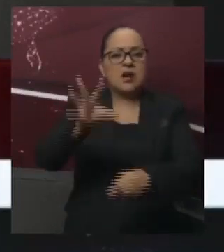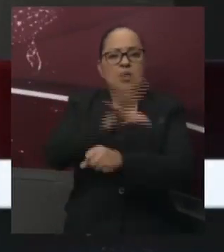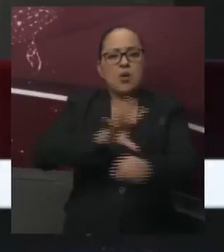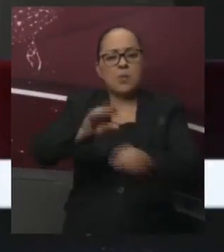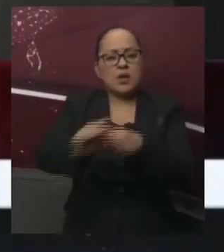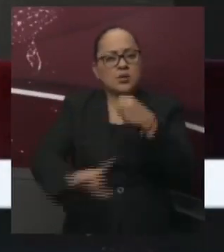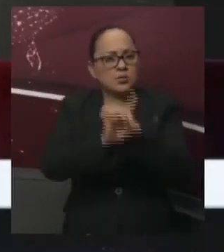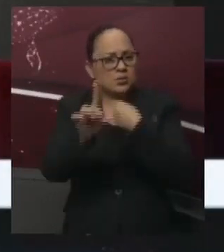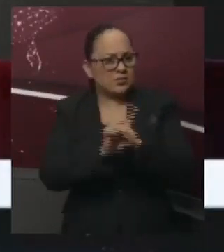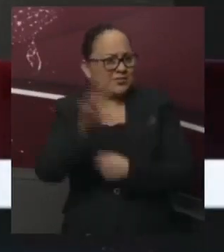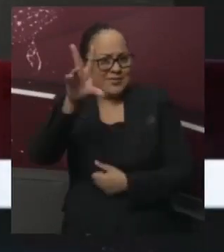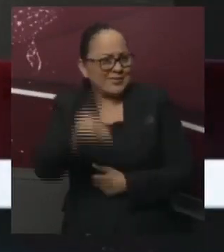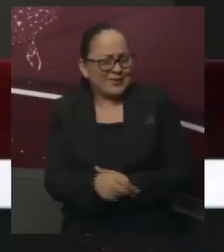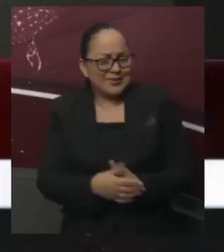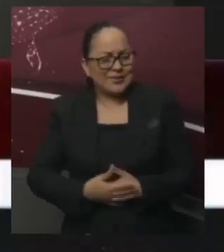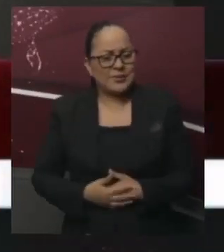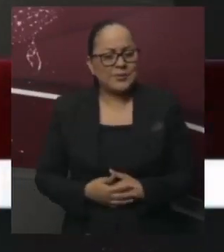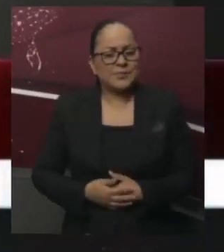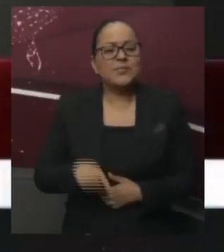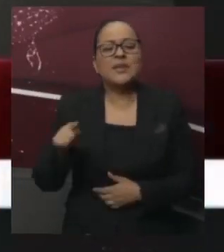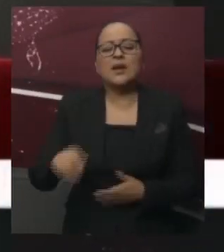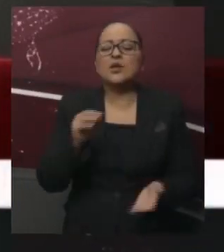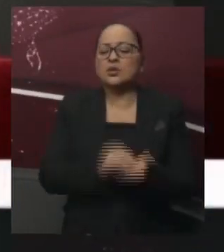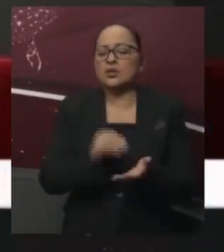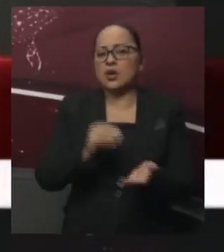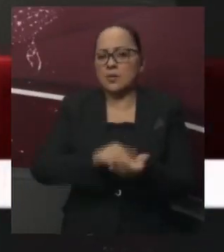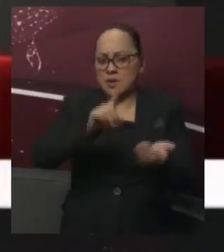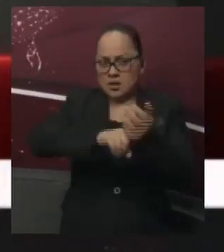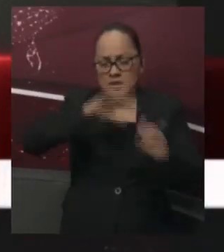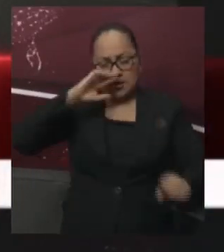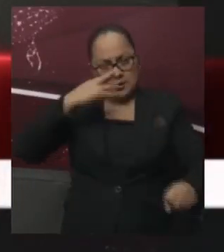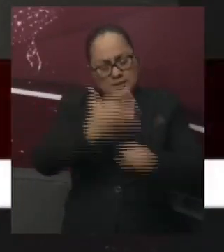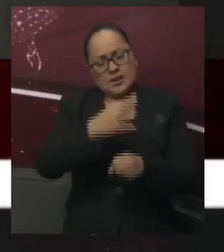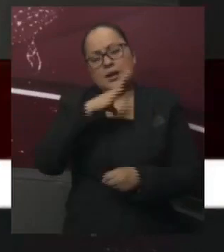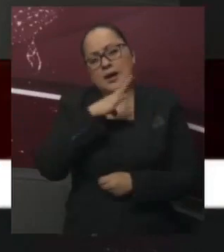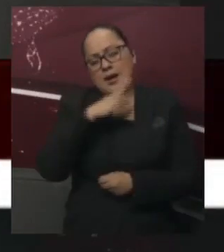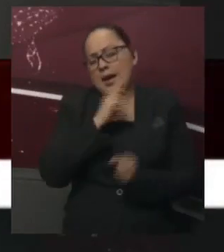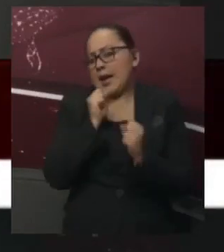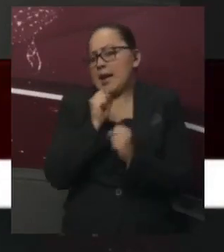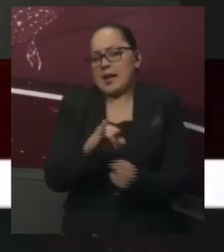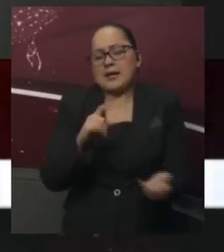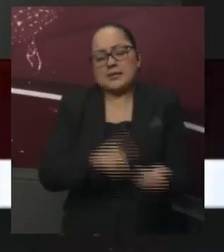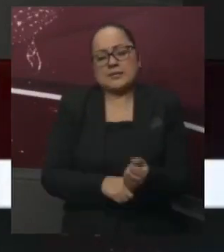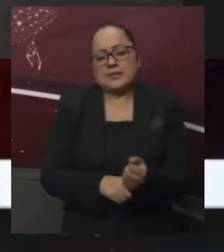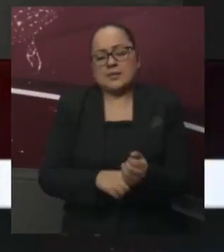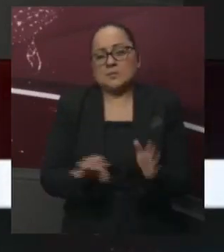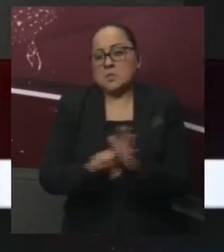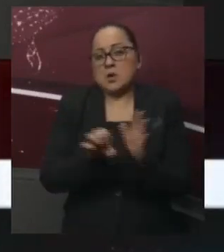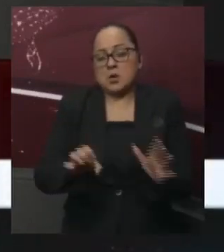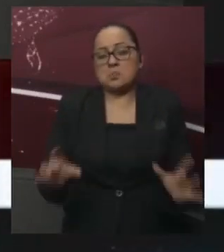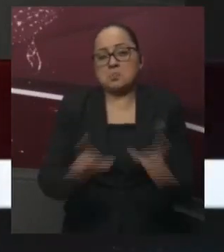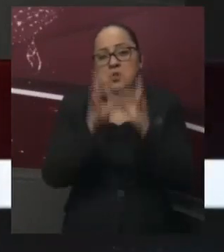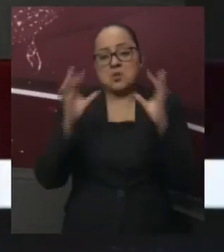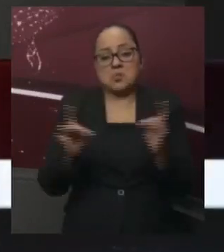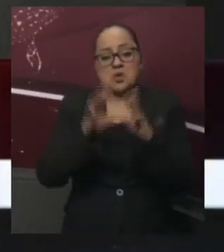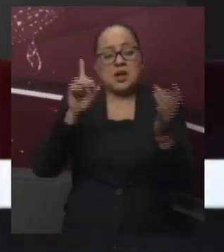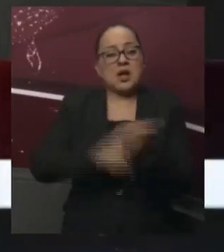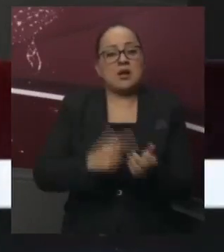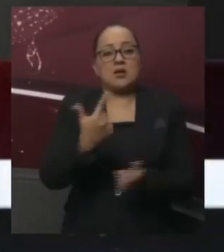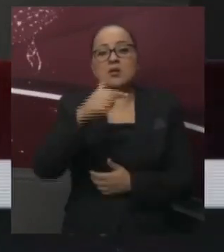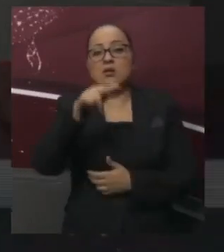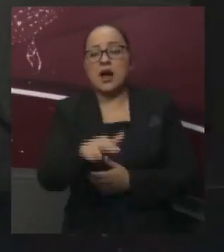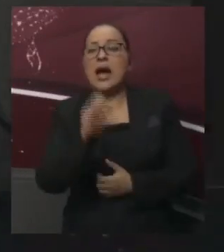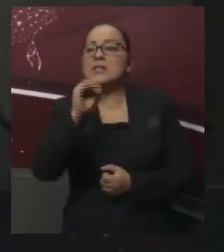no es así. Ellos también siguen manteniendo la responsabilidad, como sucede en casos de Guardia Nacional en